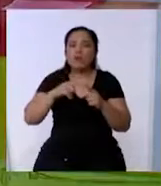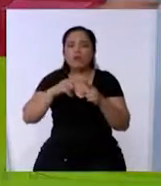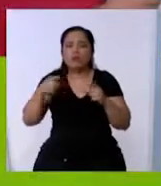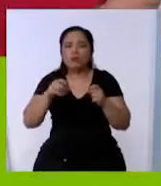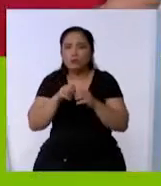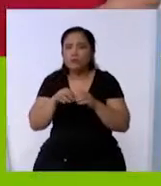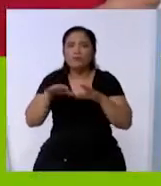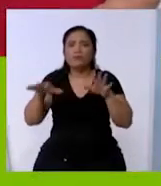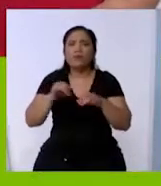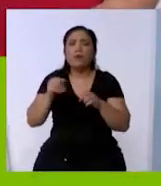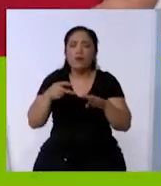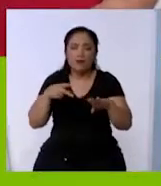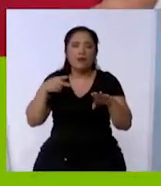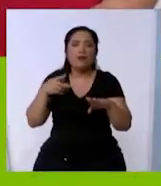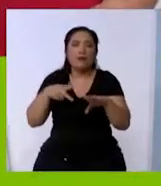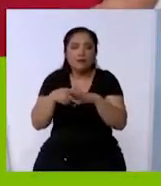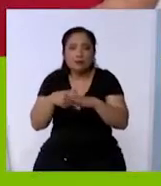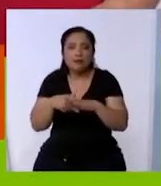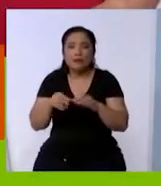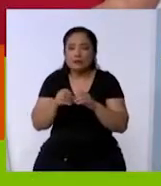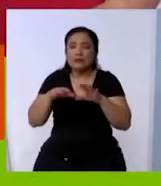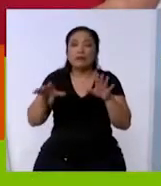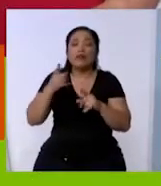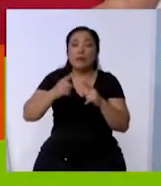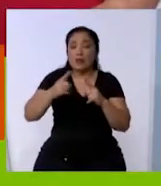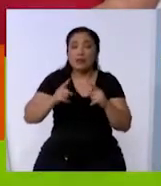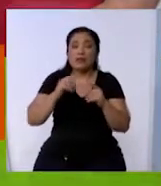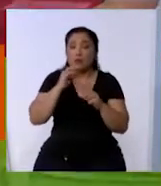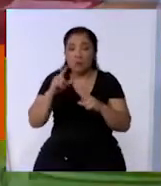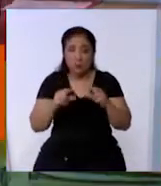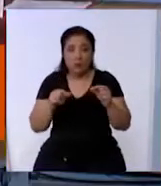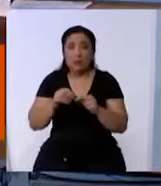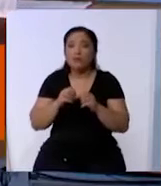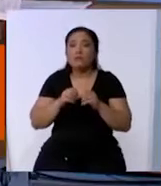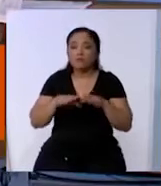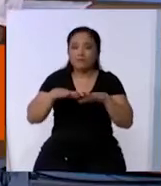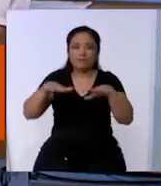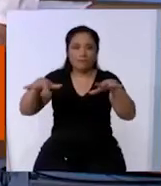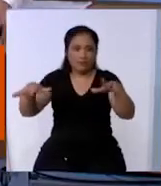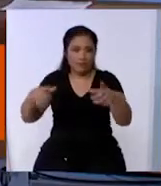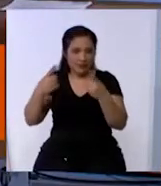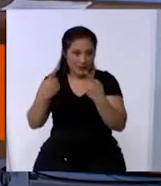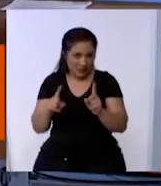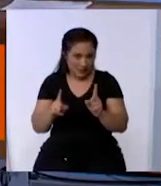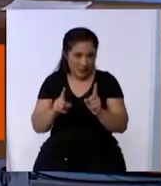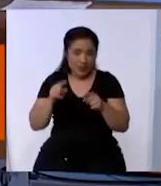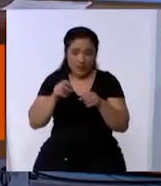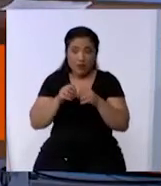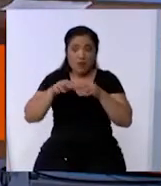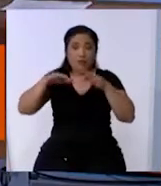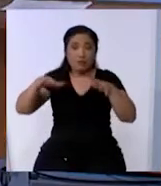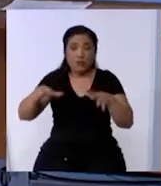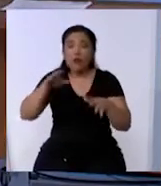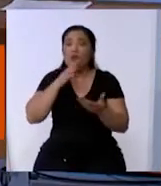que se interrumpa ese flujo, ¿verdad? Y dependiendo de la intensidad de la electricidad, va teniendo diversidad de funciones. Por ejemplo, aumentar la intensidad